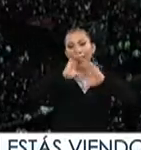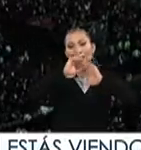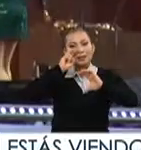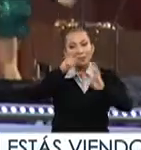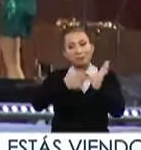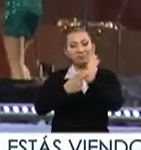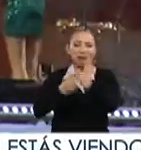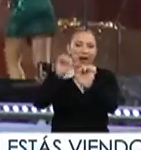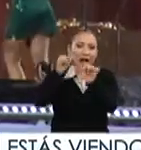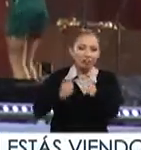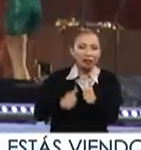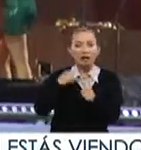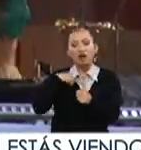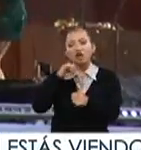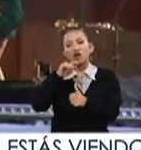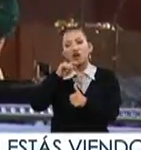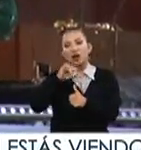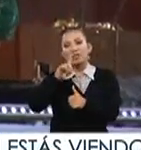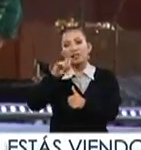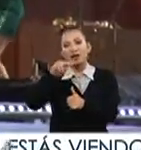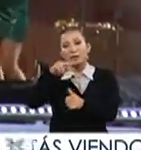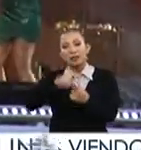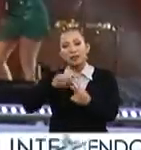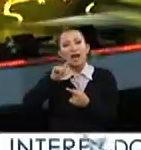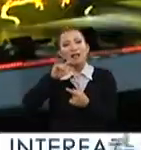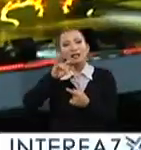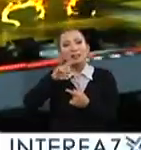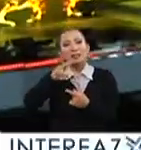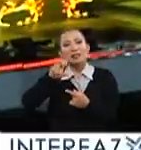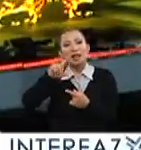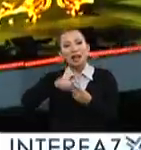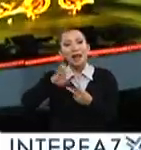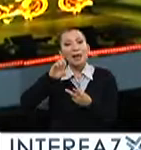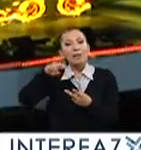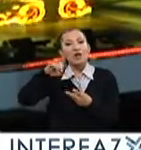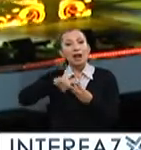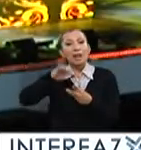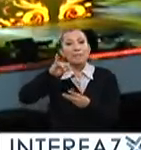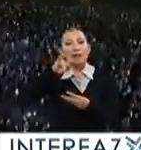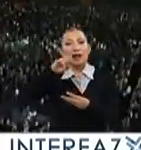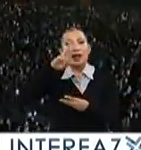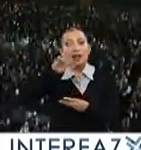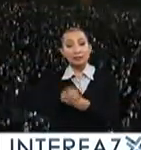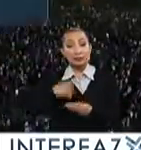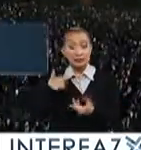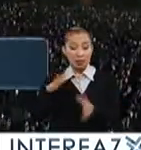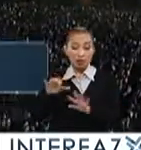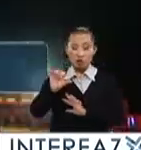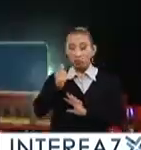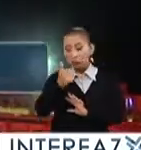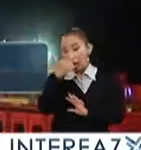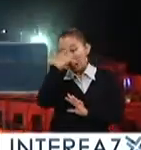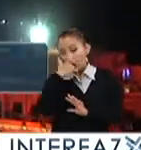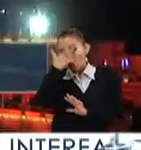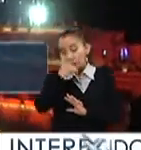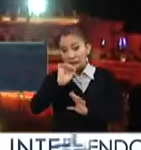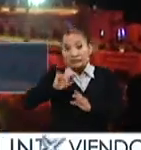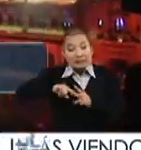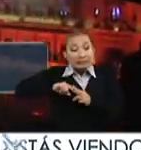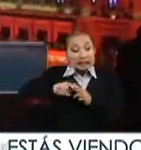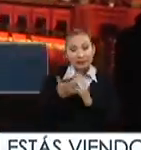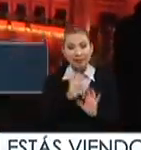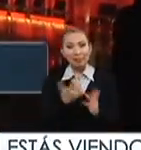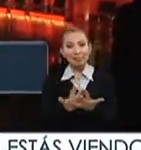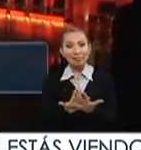se presentaron artistas como la Sonora Dinamita, Alicia Villarreal, Emanuel y Mijares. Y cerca de las 11 de la noche llegó el momento